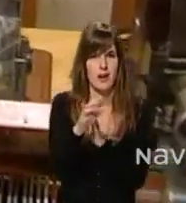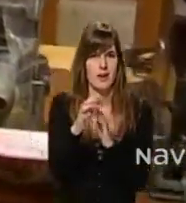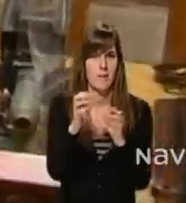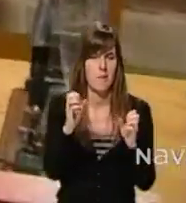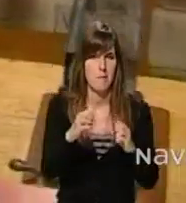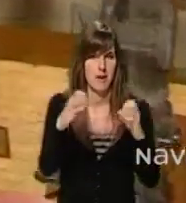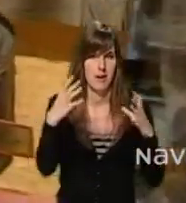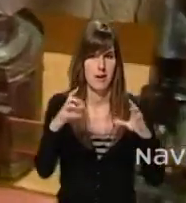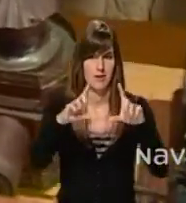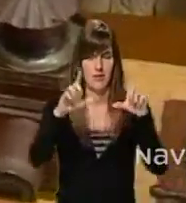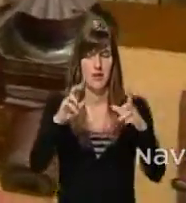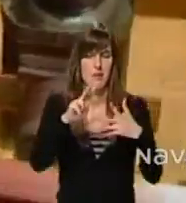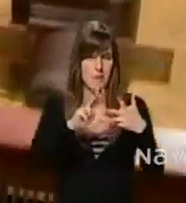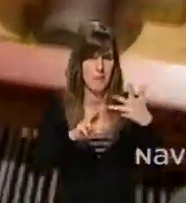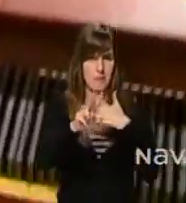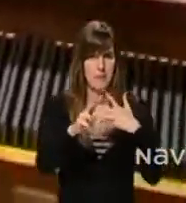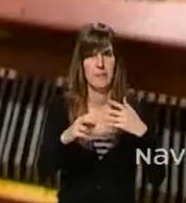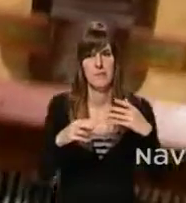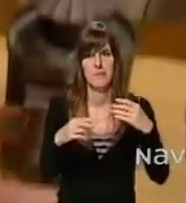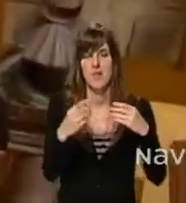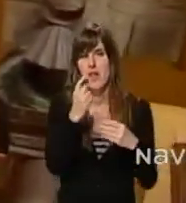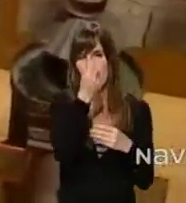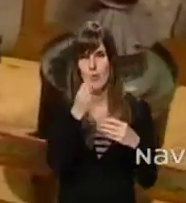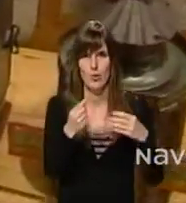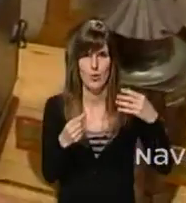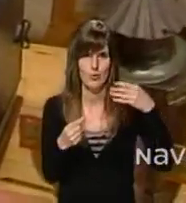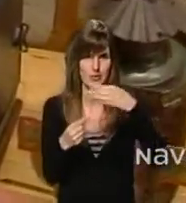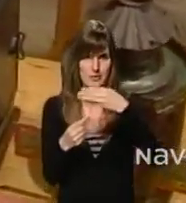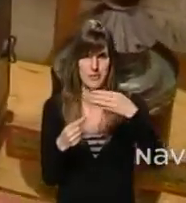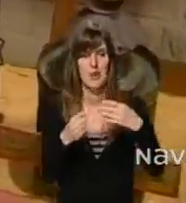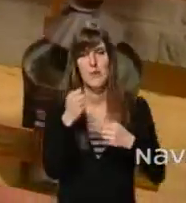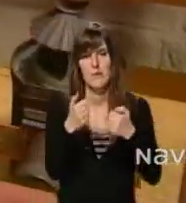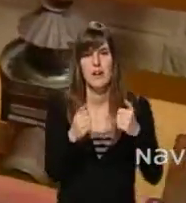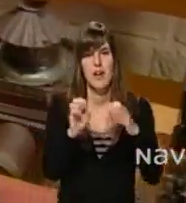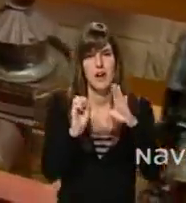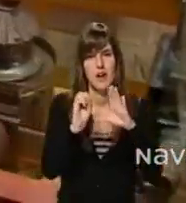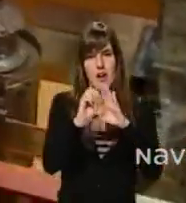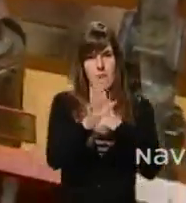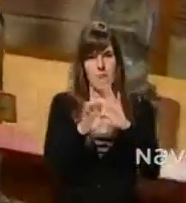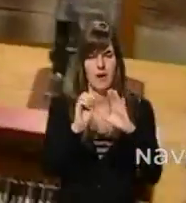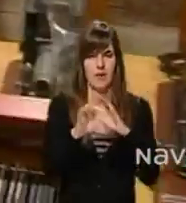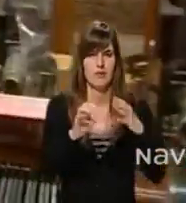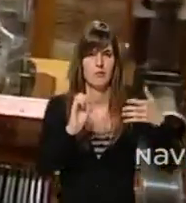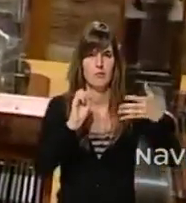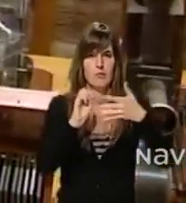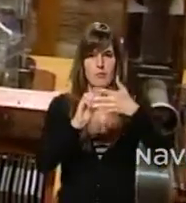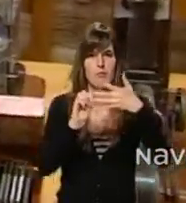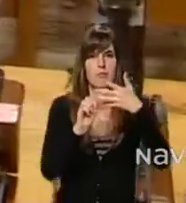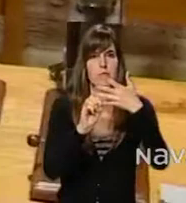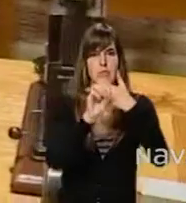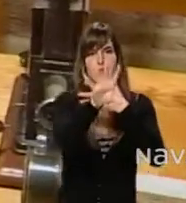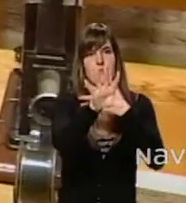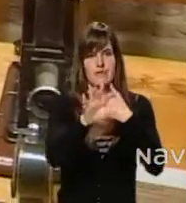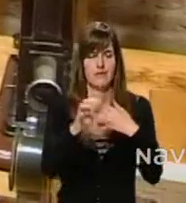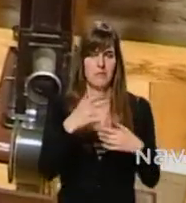normalmente hecha a mano, como podrían ser cualquiera de estas, unos dibujos y unas lentes y una lámpara que tenemos dentro, conseguimos proyectarlo en